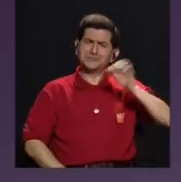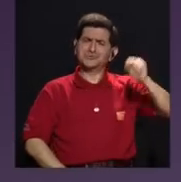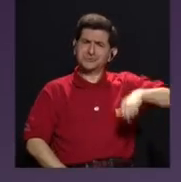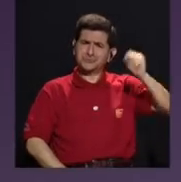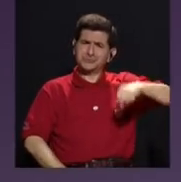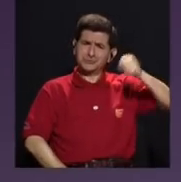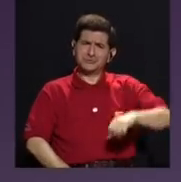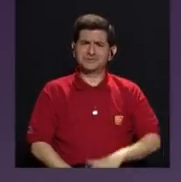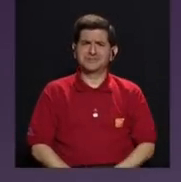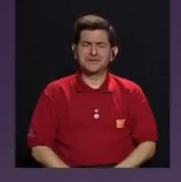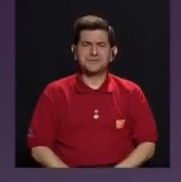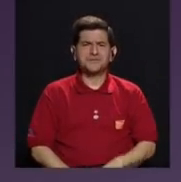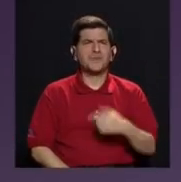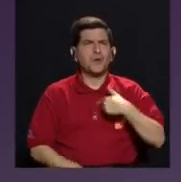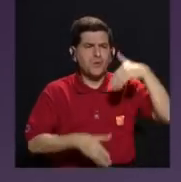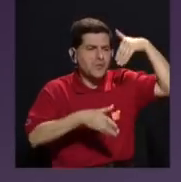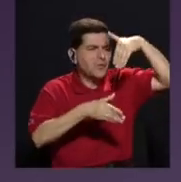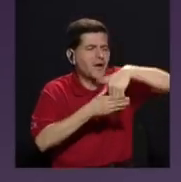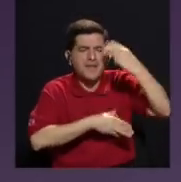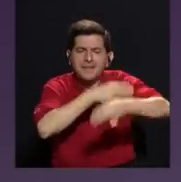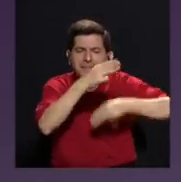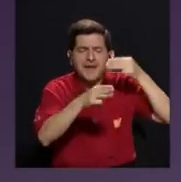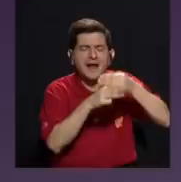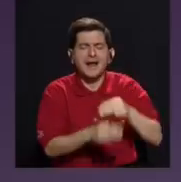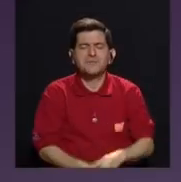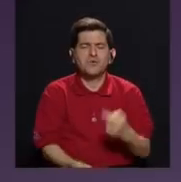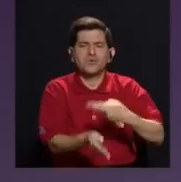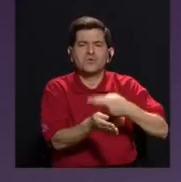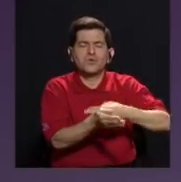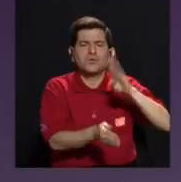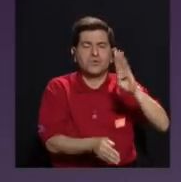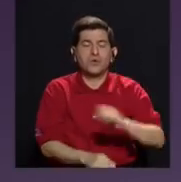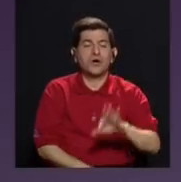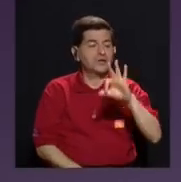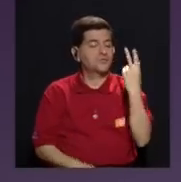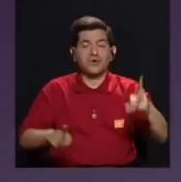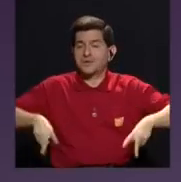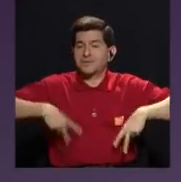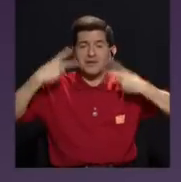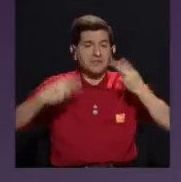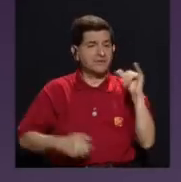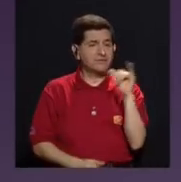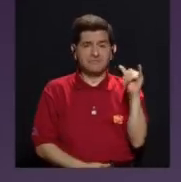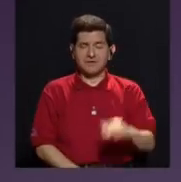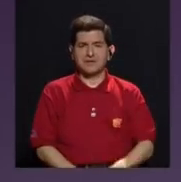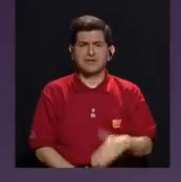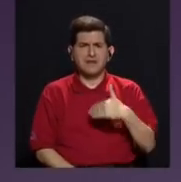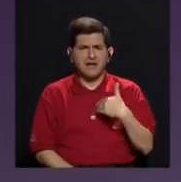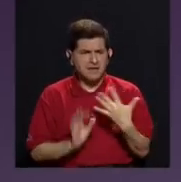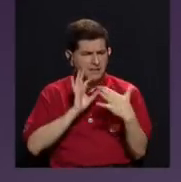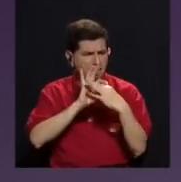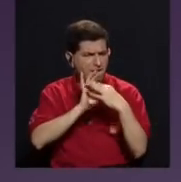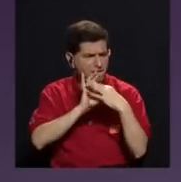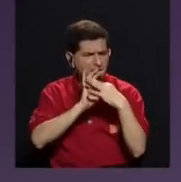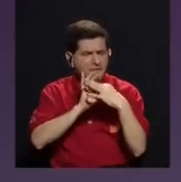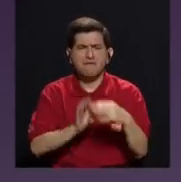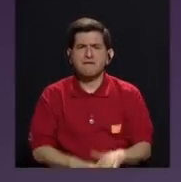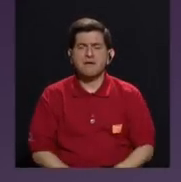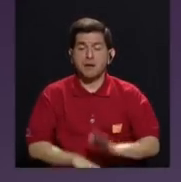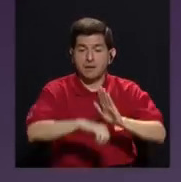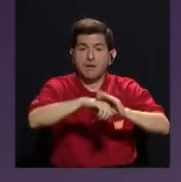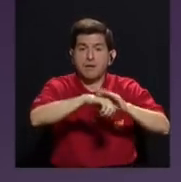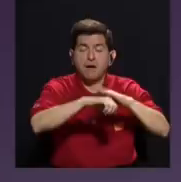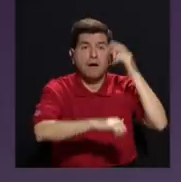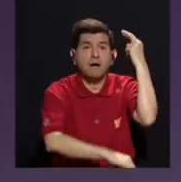una vez uno entra en el mundo de la bomba se convierte como un estilo de vida y tiene mucho que ver conmigo porque me han permitido